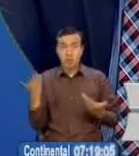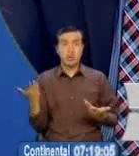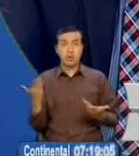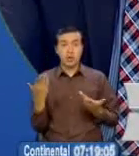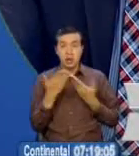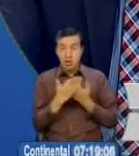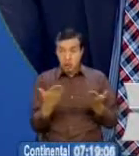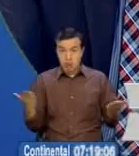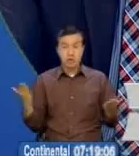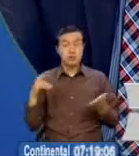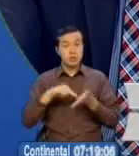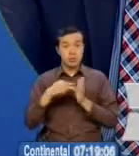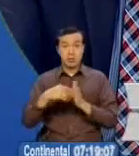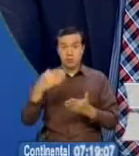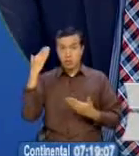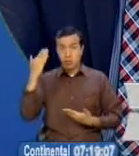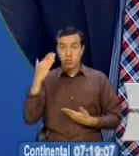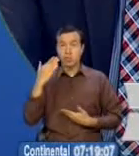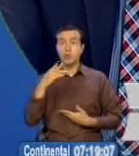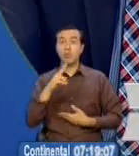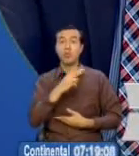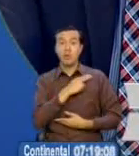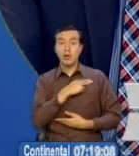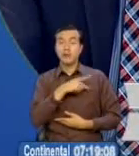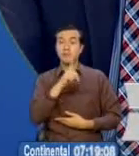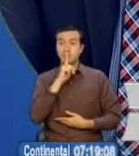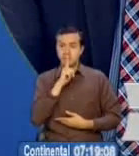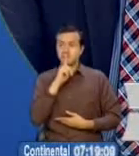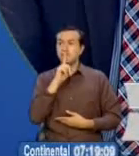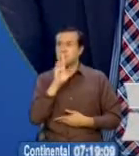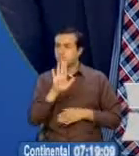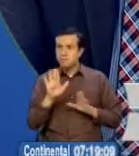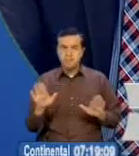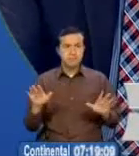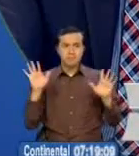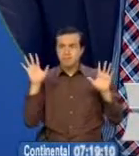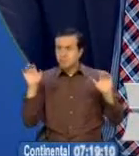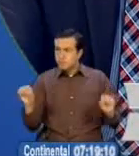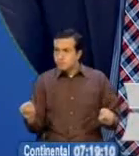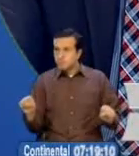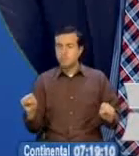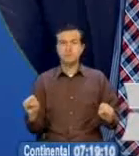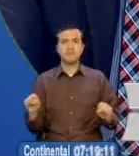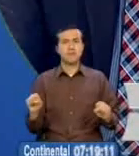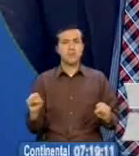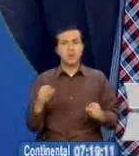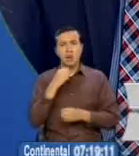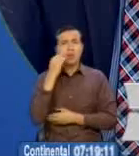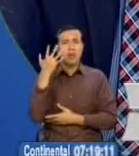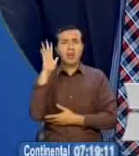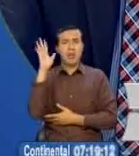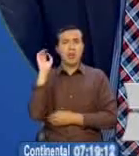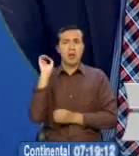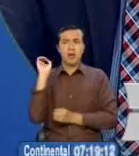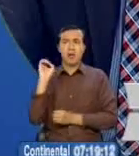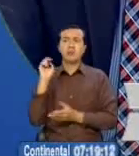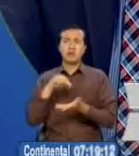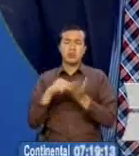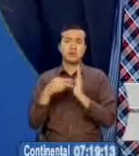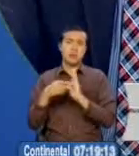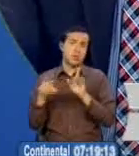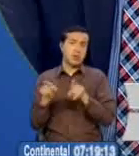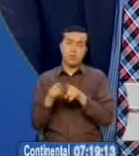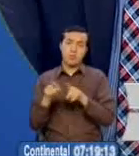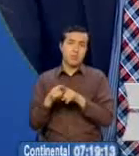es política. Silenciar a la universidad, hacerla que no se pronuncie de manera alguna, es también una